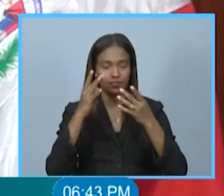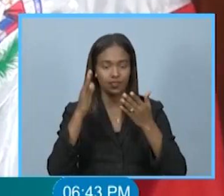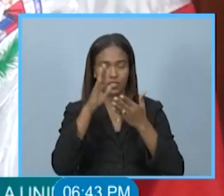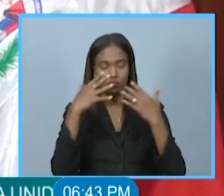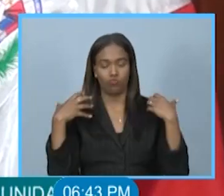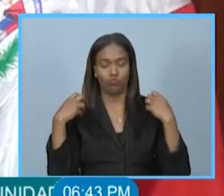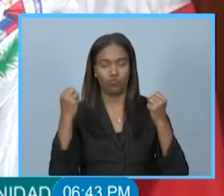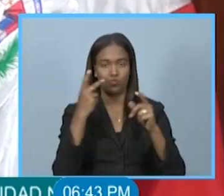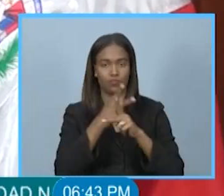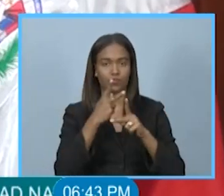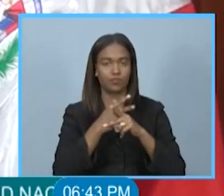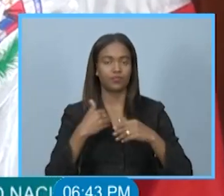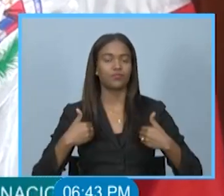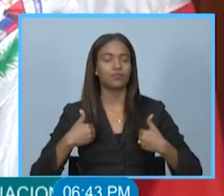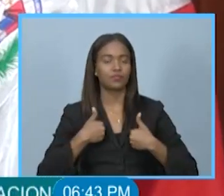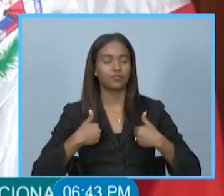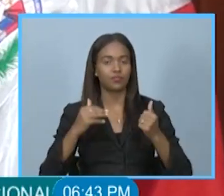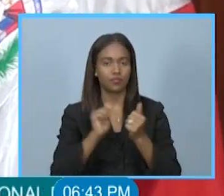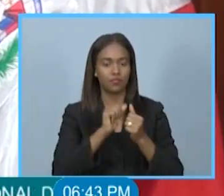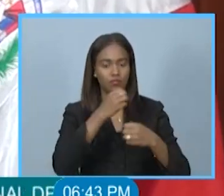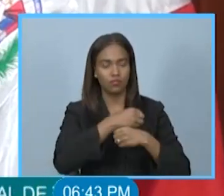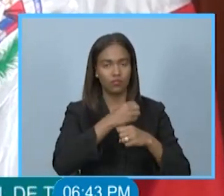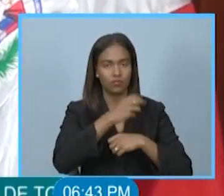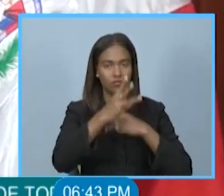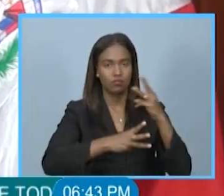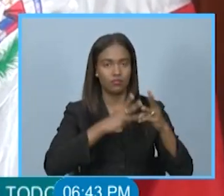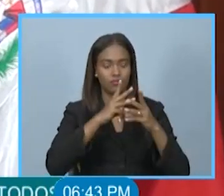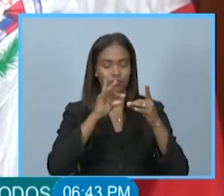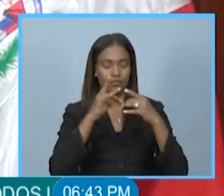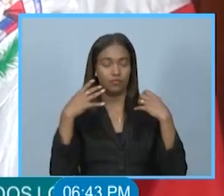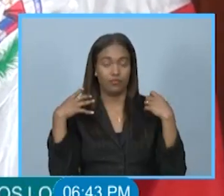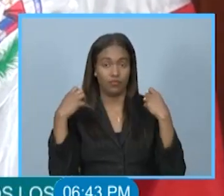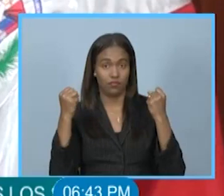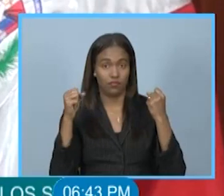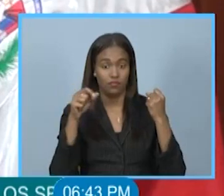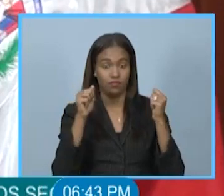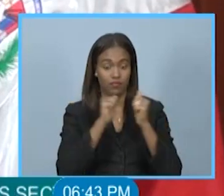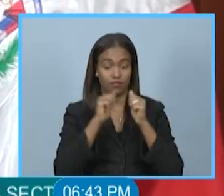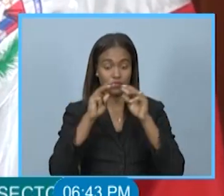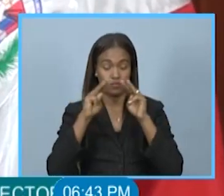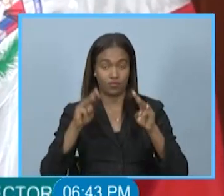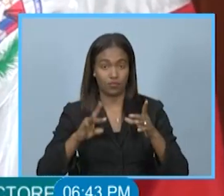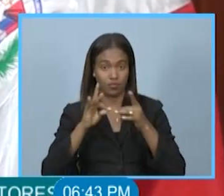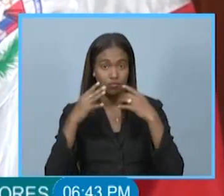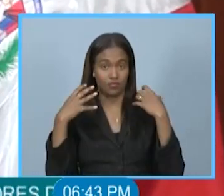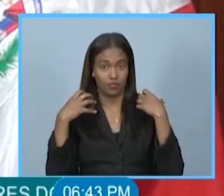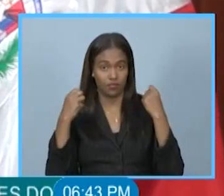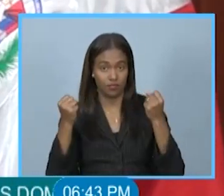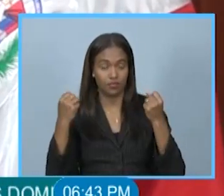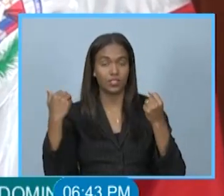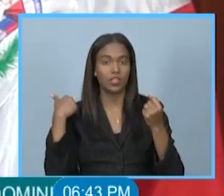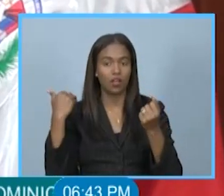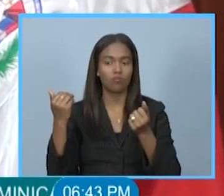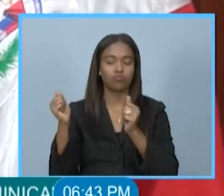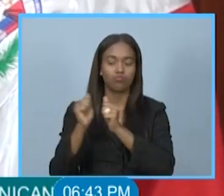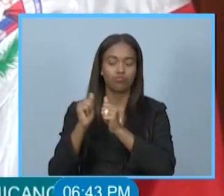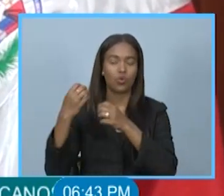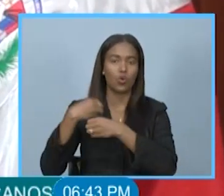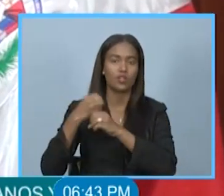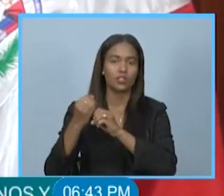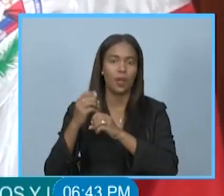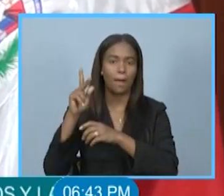sanidad animal y por la Organización Mundial de la Salud las el Ministerio de salud las adquiere a través de la organización